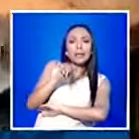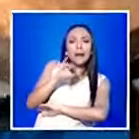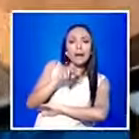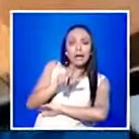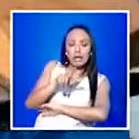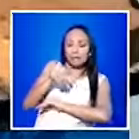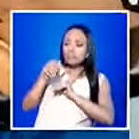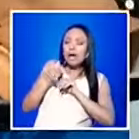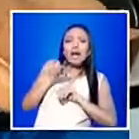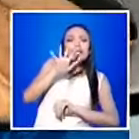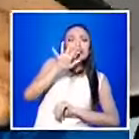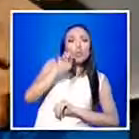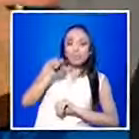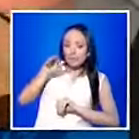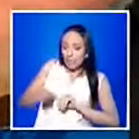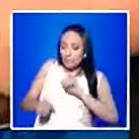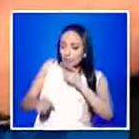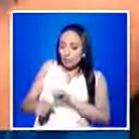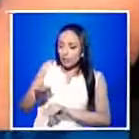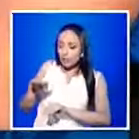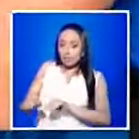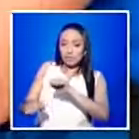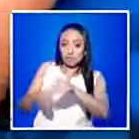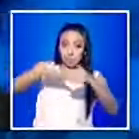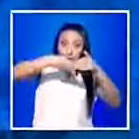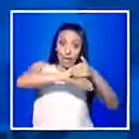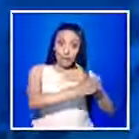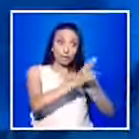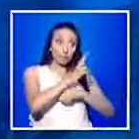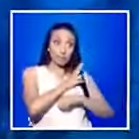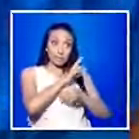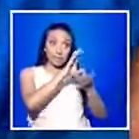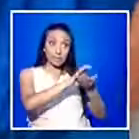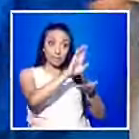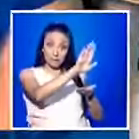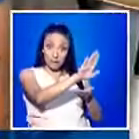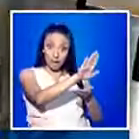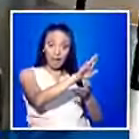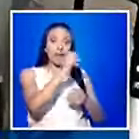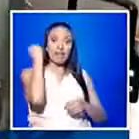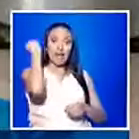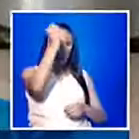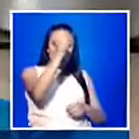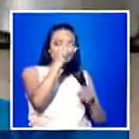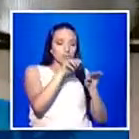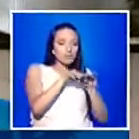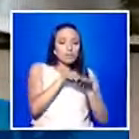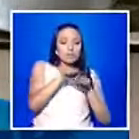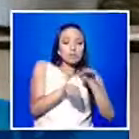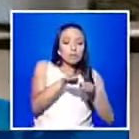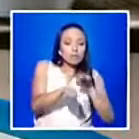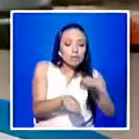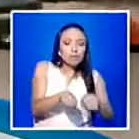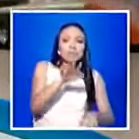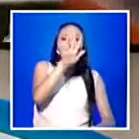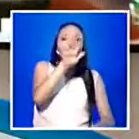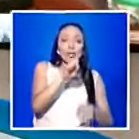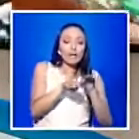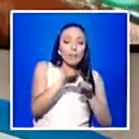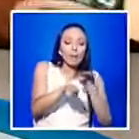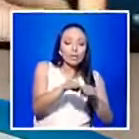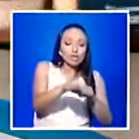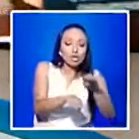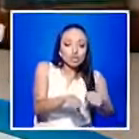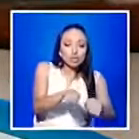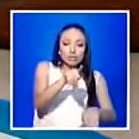50 pasos de la entrada a la Universidad de la Facultad de Derecho. Oiga, precios de locos, como su